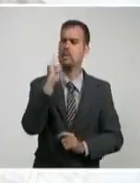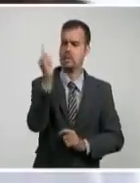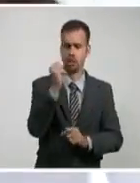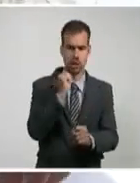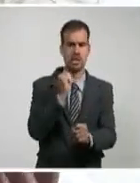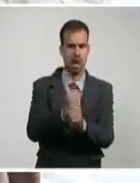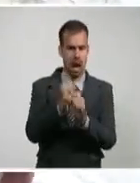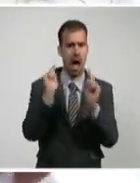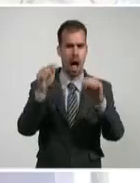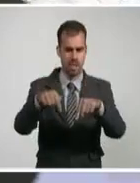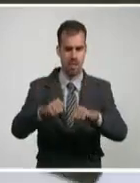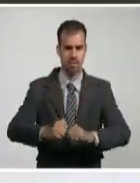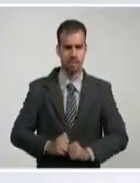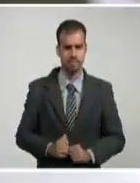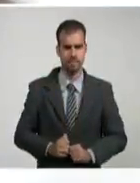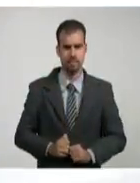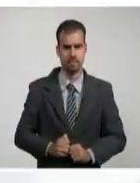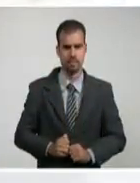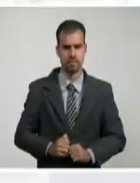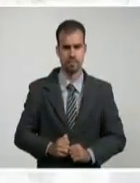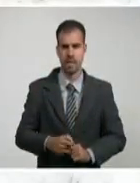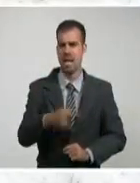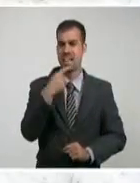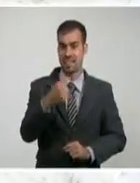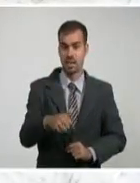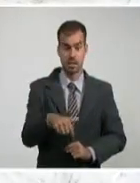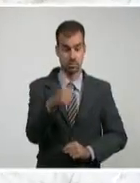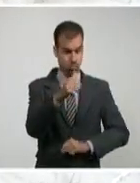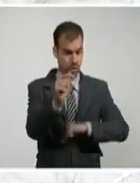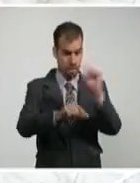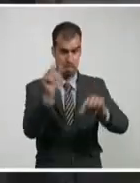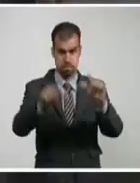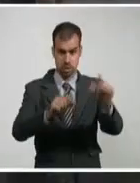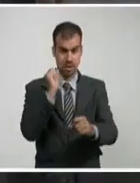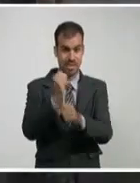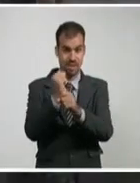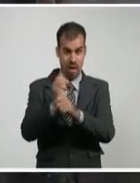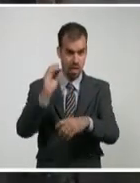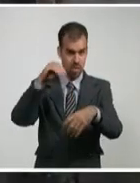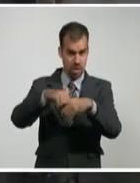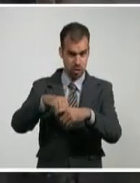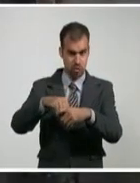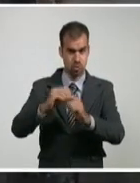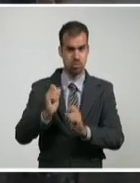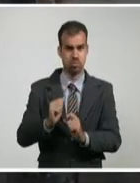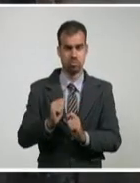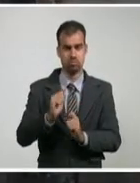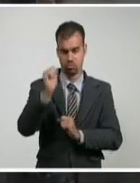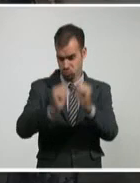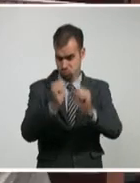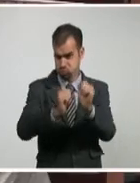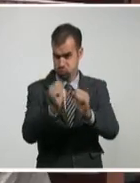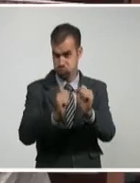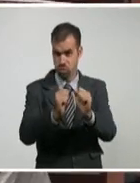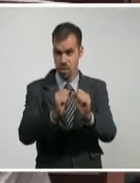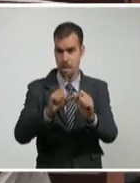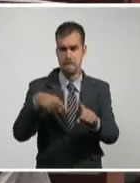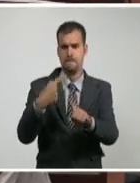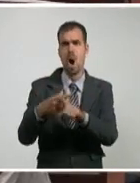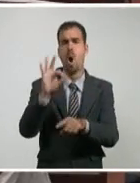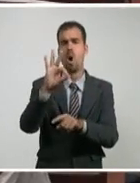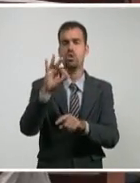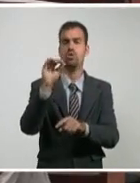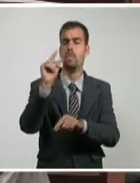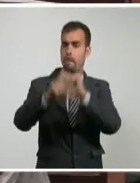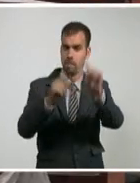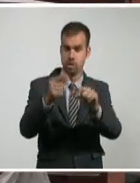emplea el 10 hombres en el interior de la máquina y 8 activadores entra en el equipo